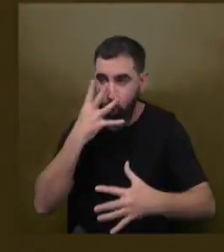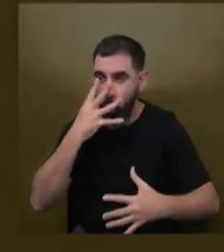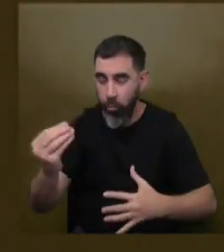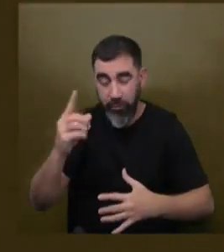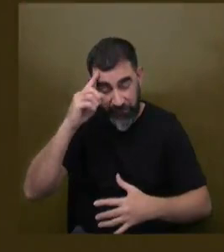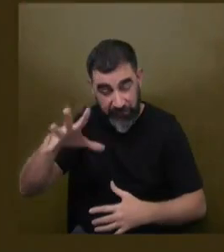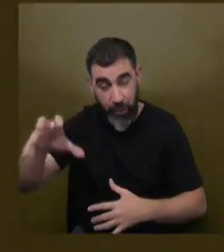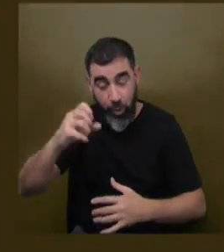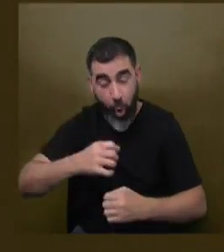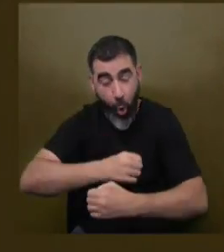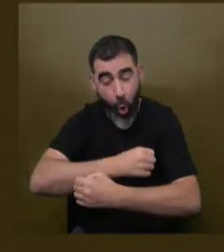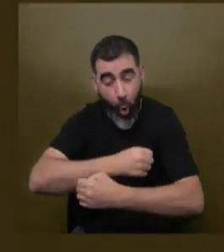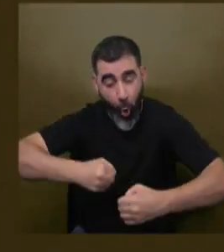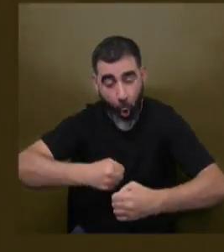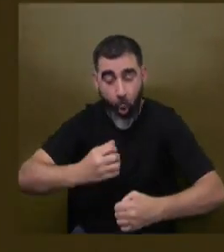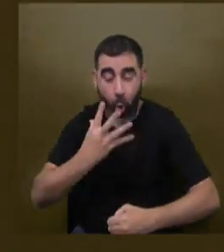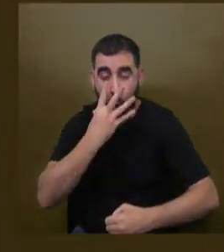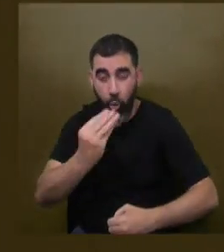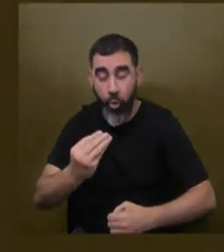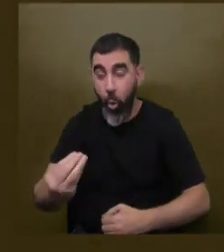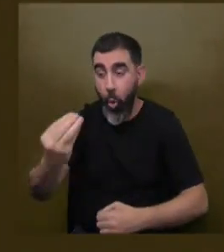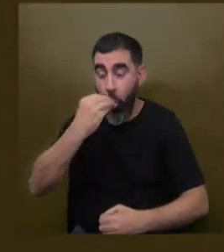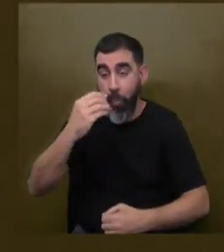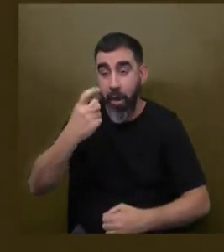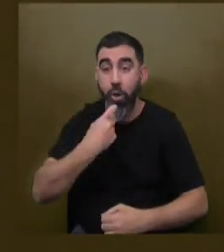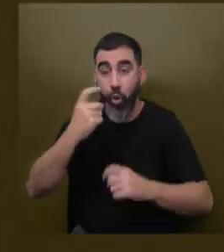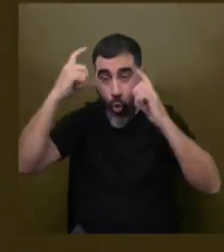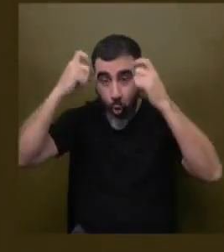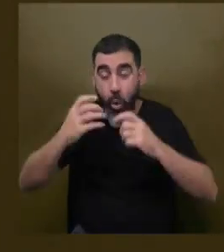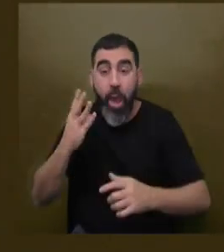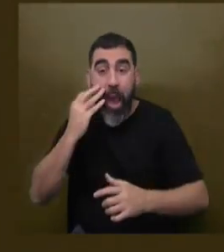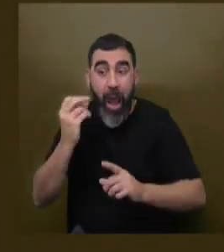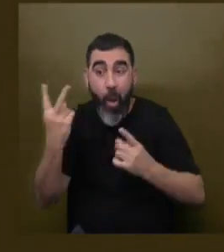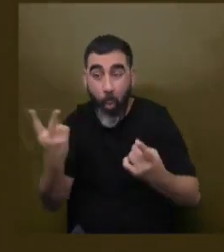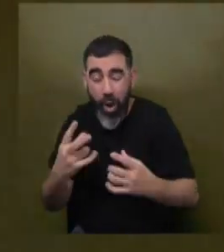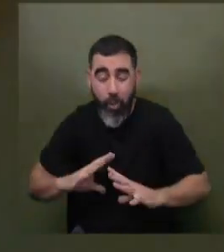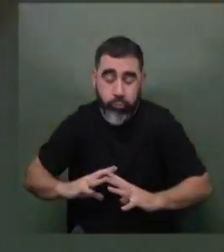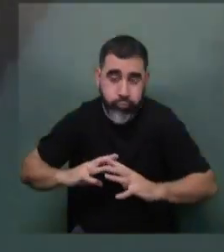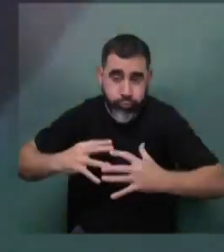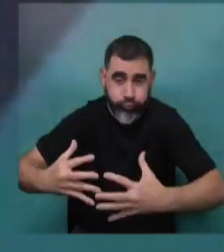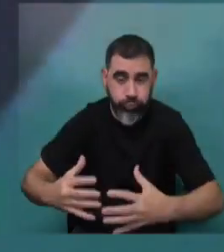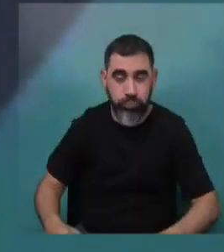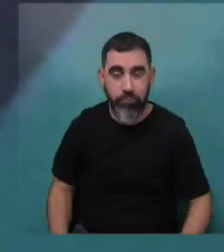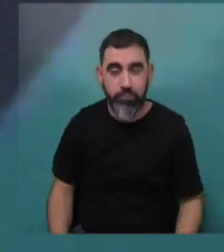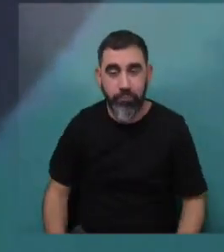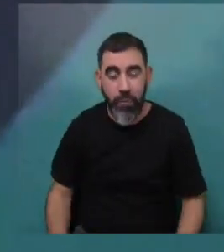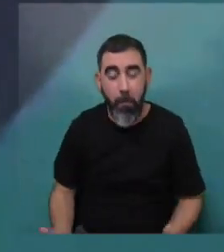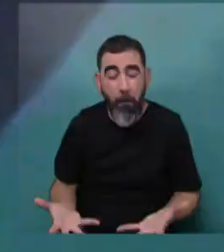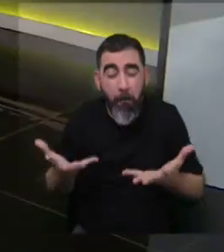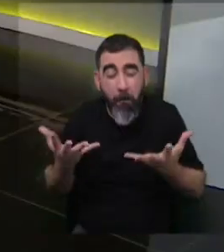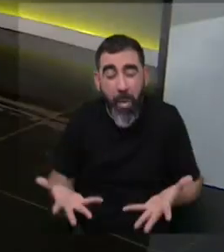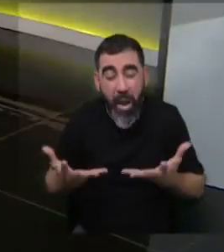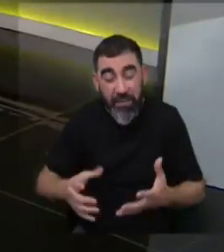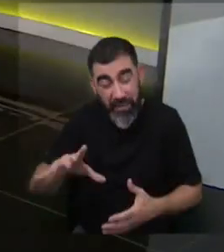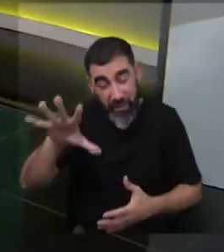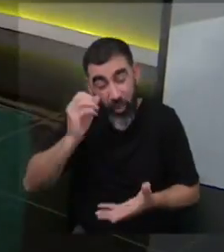el lobo es muy gordo, que además se acaba de comer a Caperucita y la abuela también, entonces es más gordo aún y tiene mucho más masa inercial. Se acuerdan que